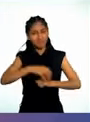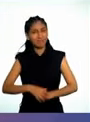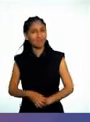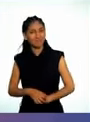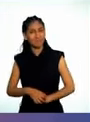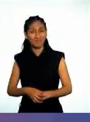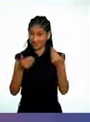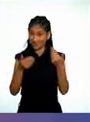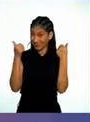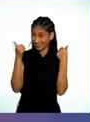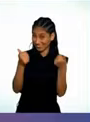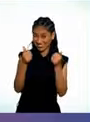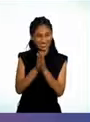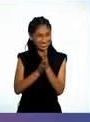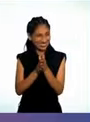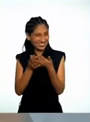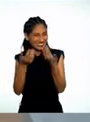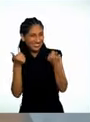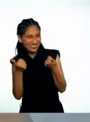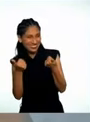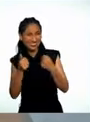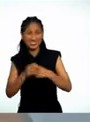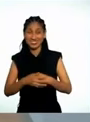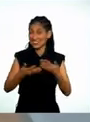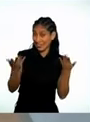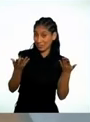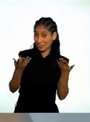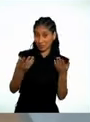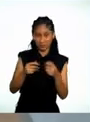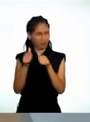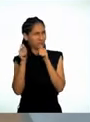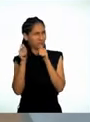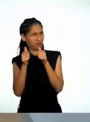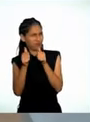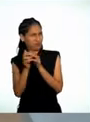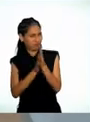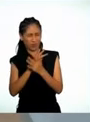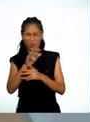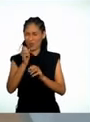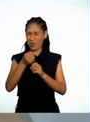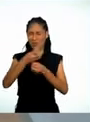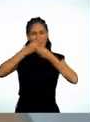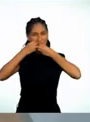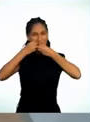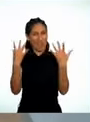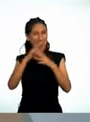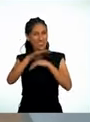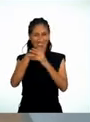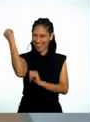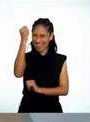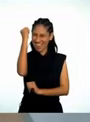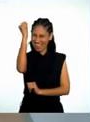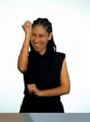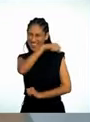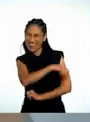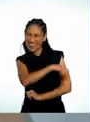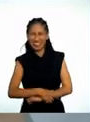grace esto es todo buenos somos ir a una estimación ya del éxito